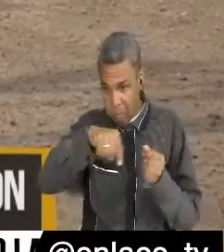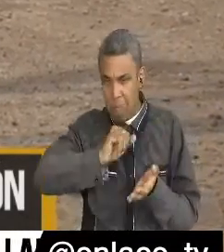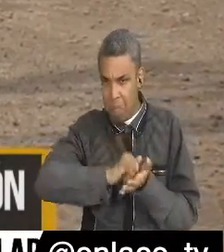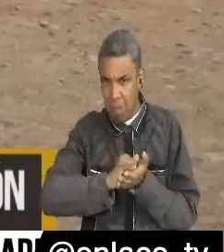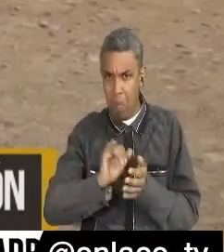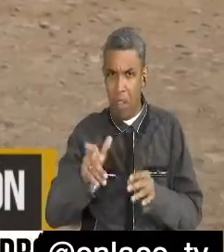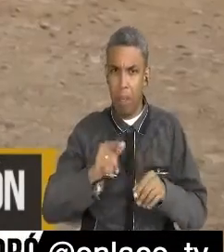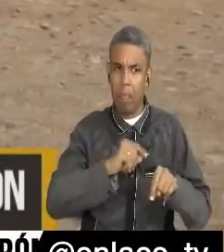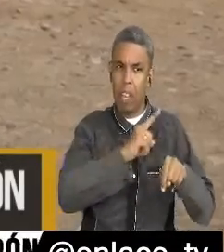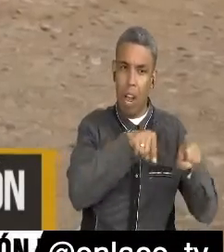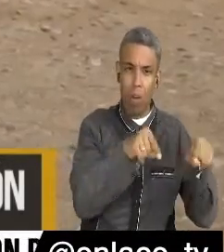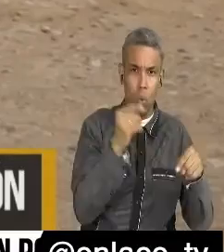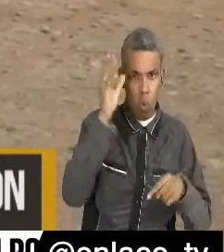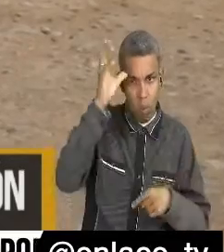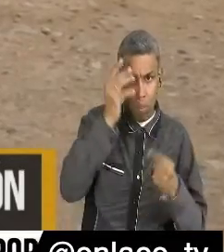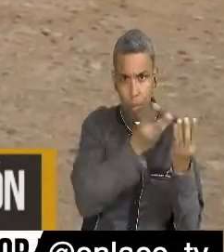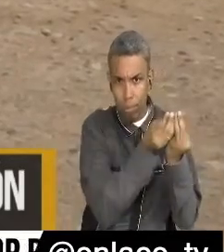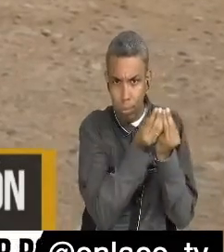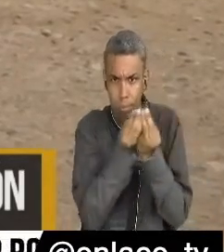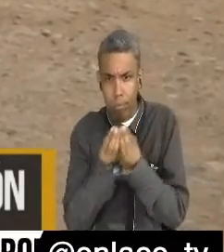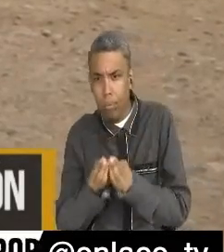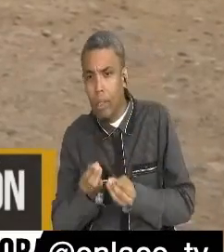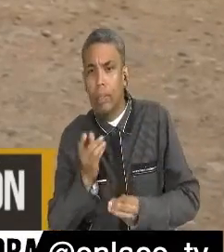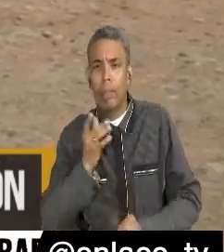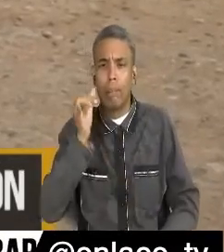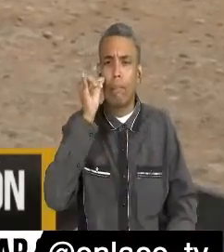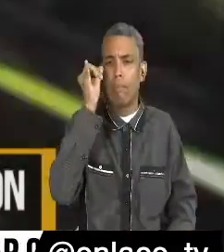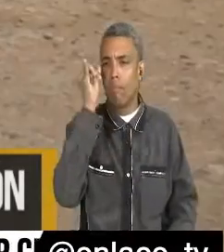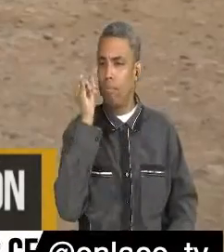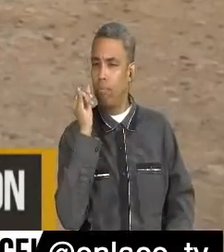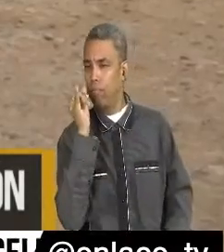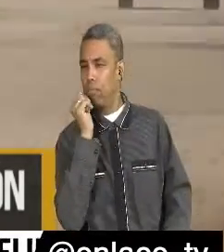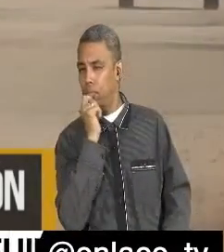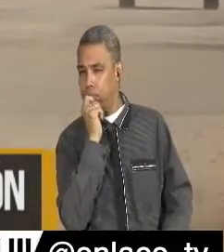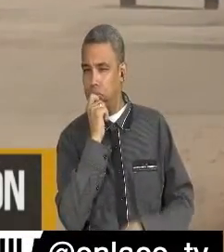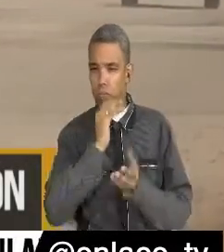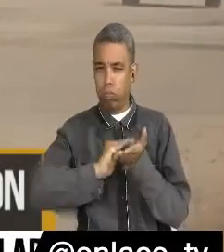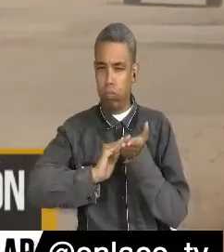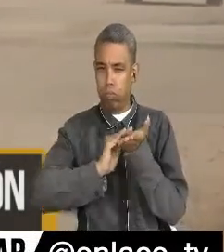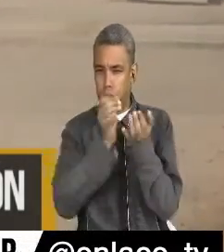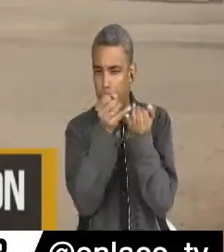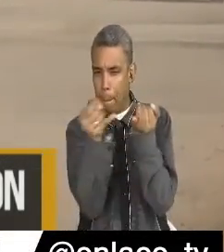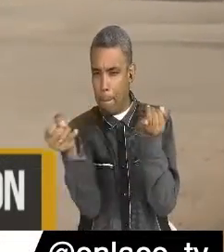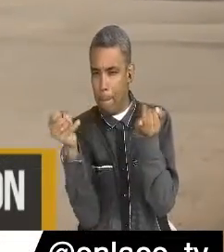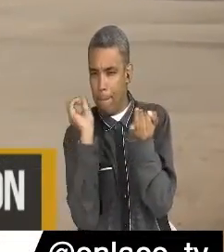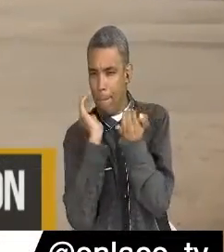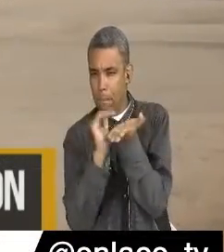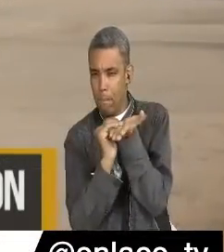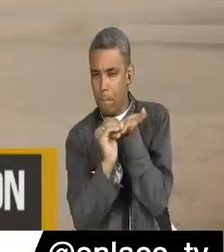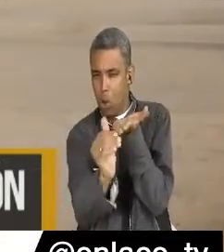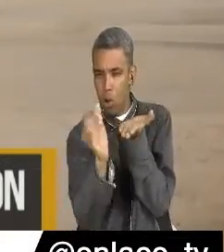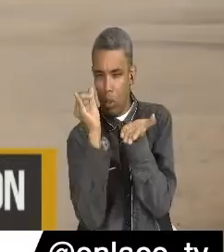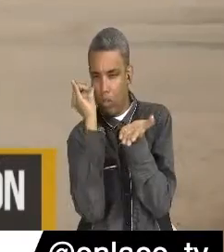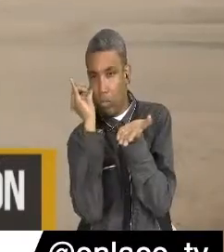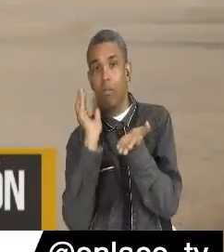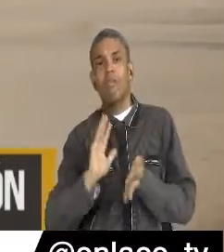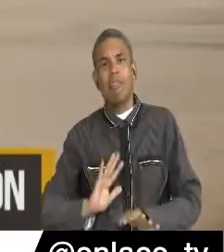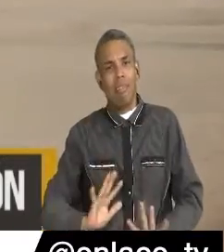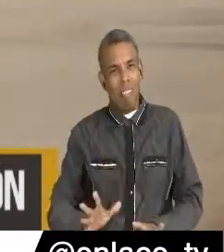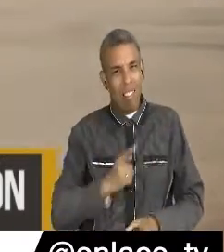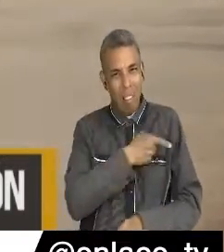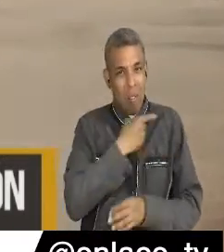levantamiento topográfico del sector. Se están consiguiendo los recursos para hacer un pavimento en concreto con un espesor ya